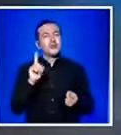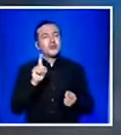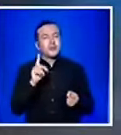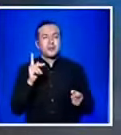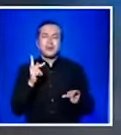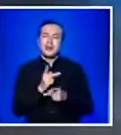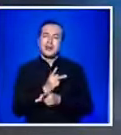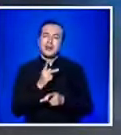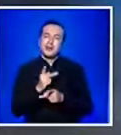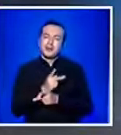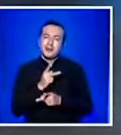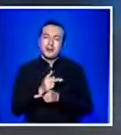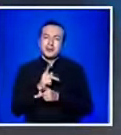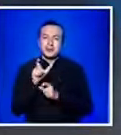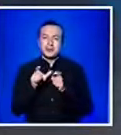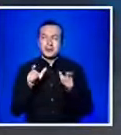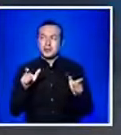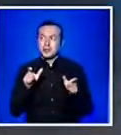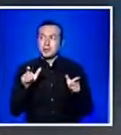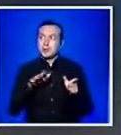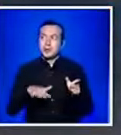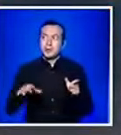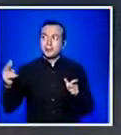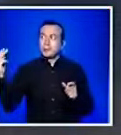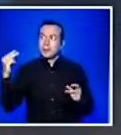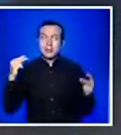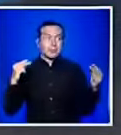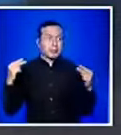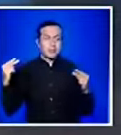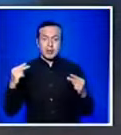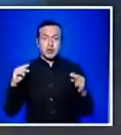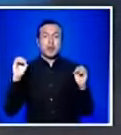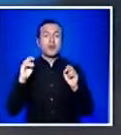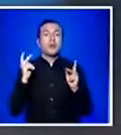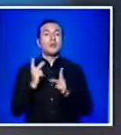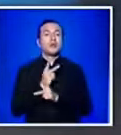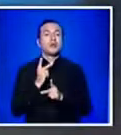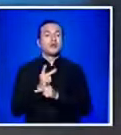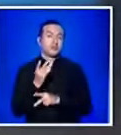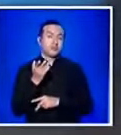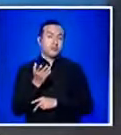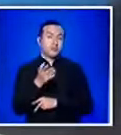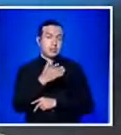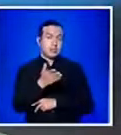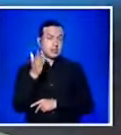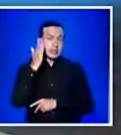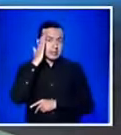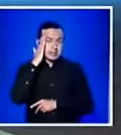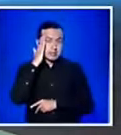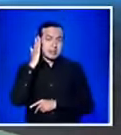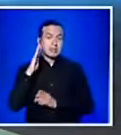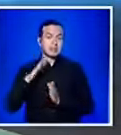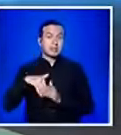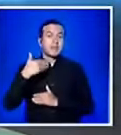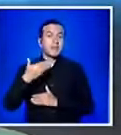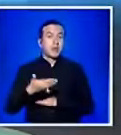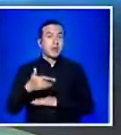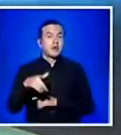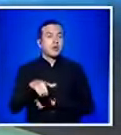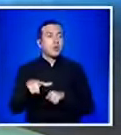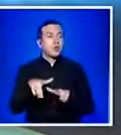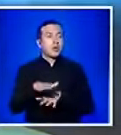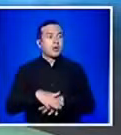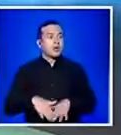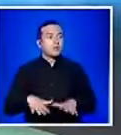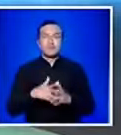estacionado en un lugar muy visible o incluso peligroso. Si usted sabe que va a su destino y que no hay